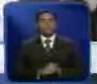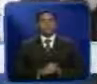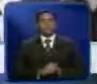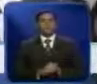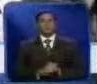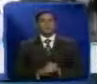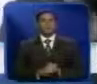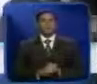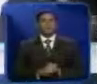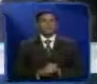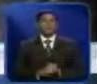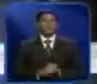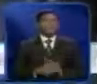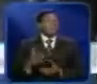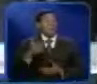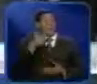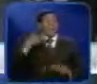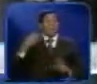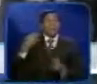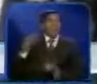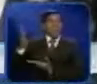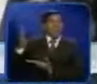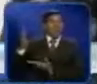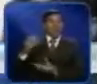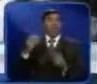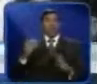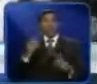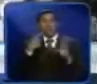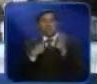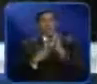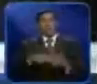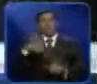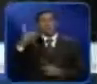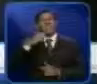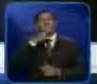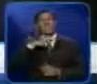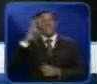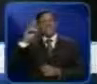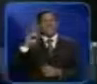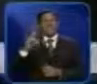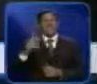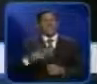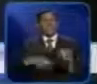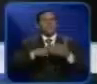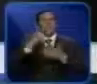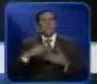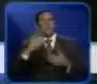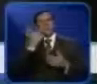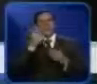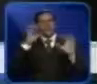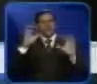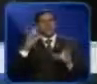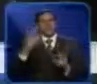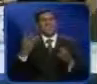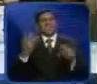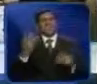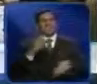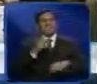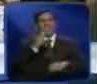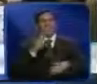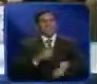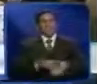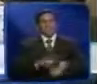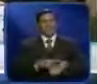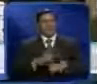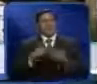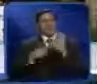Por esto, nadie mejor que Callito Aponte para describir la otra historia de Venezuela, la historia de los programas de comedia que tantos buenos momentos le han